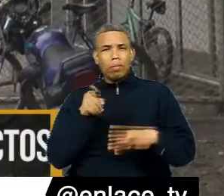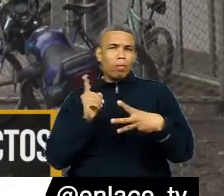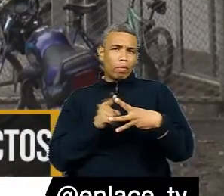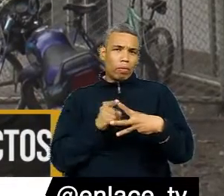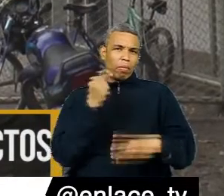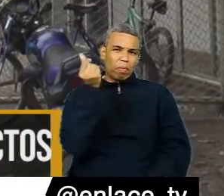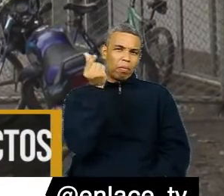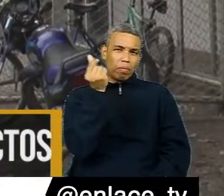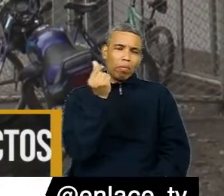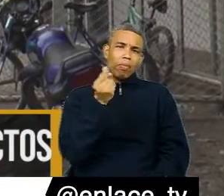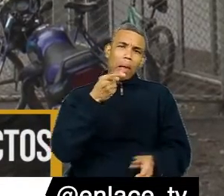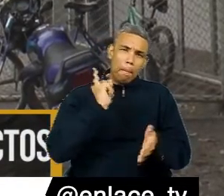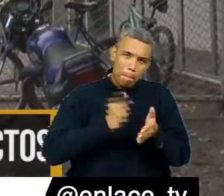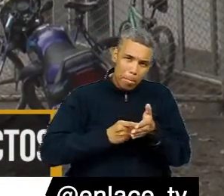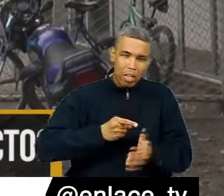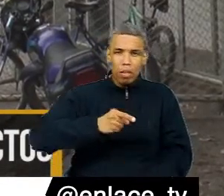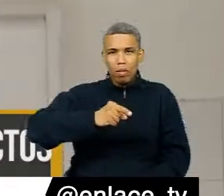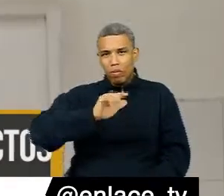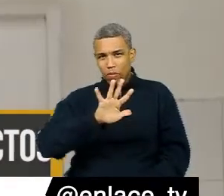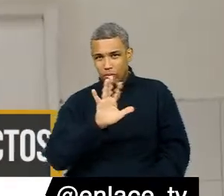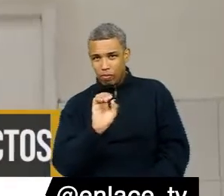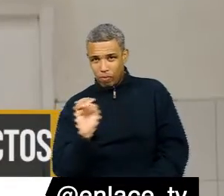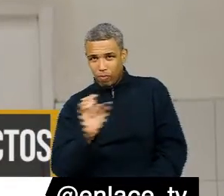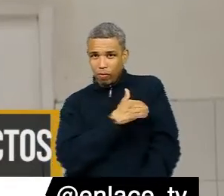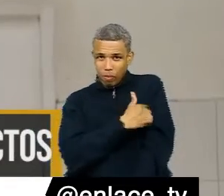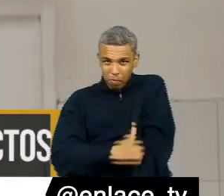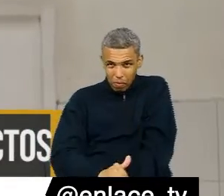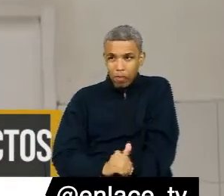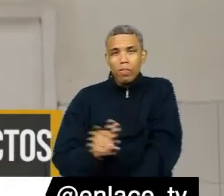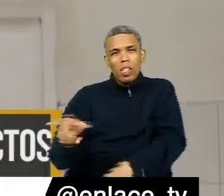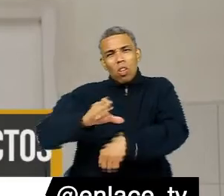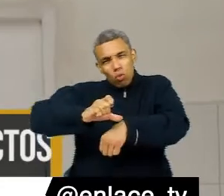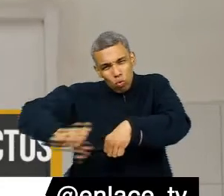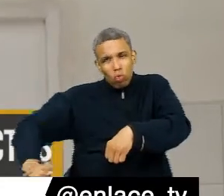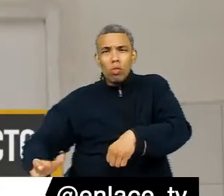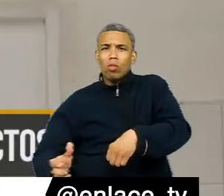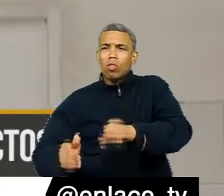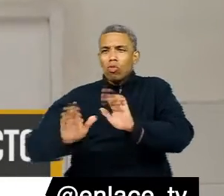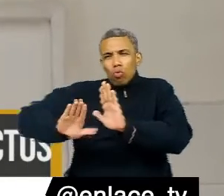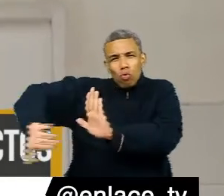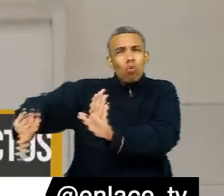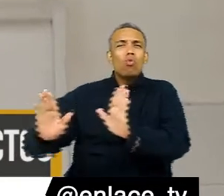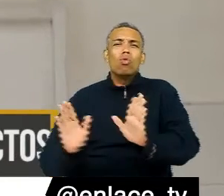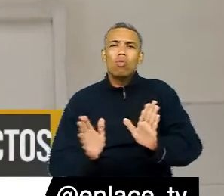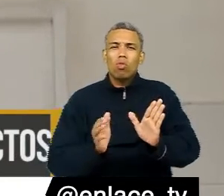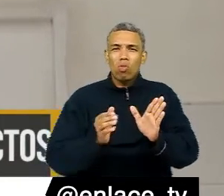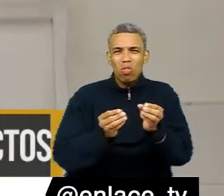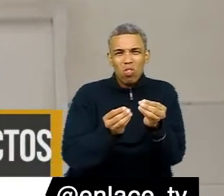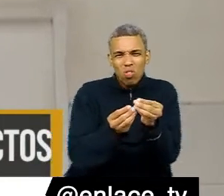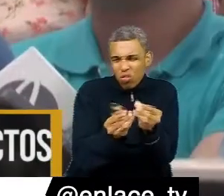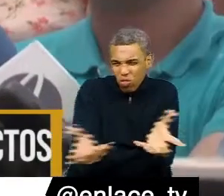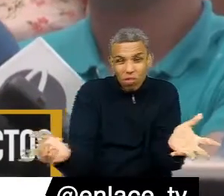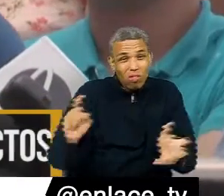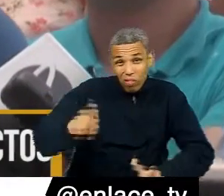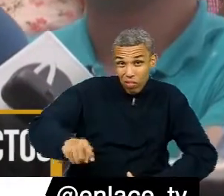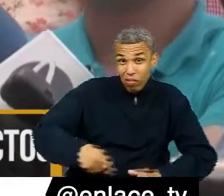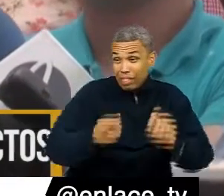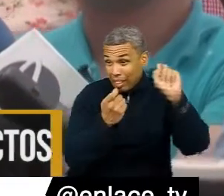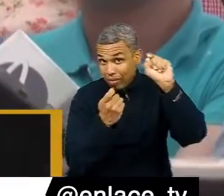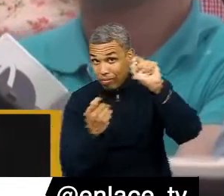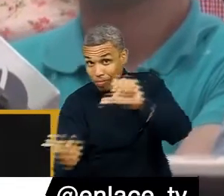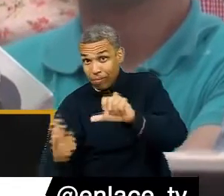1.500 millones de pesos en equipos quirúrgicos que son para el hospital, que